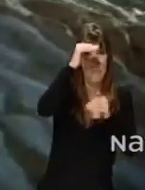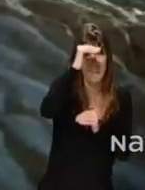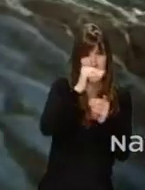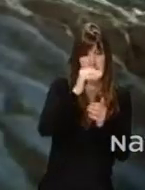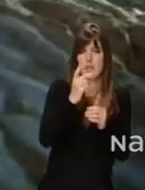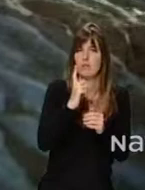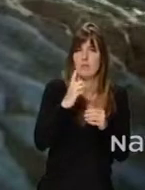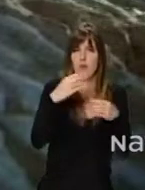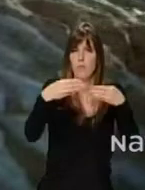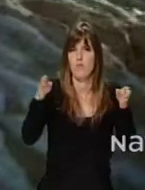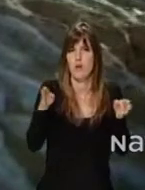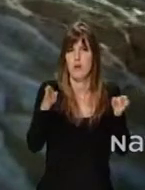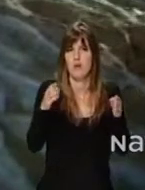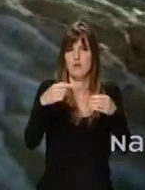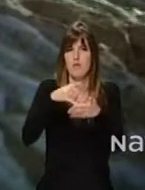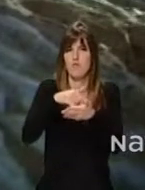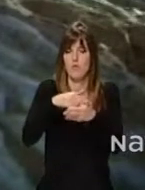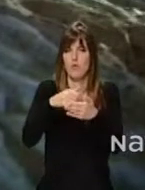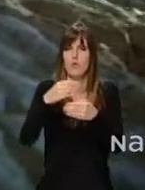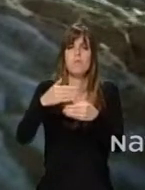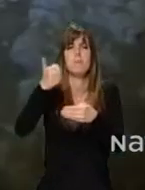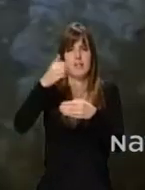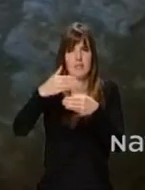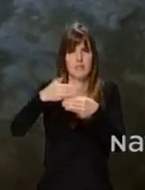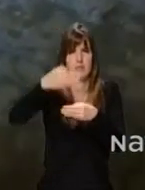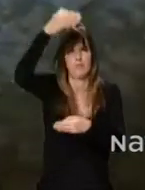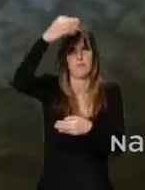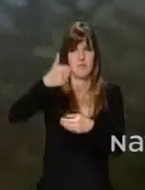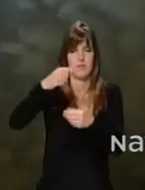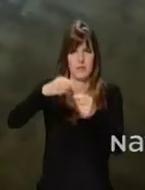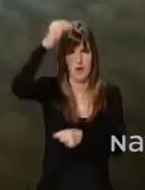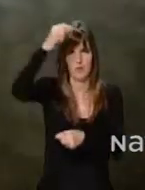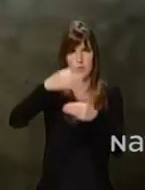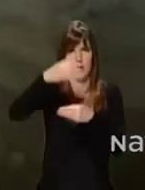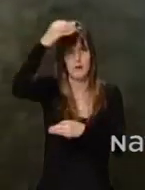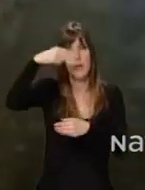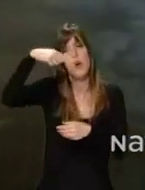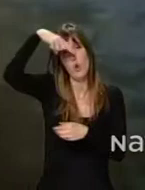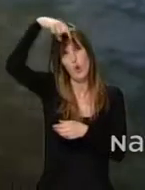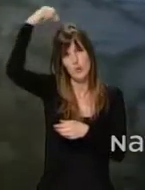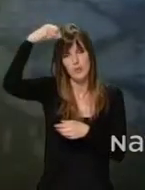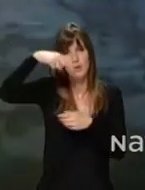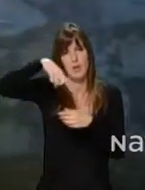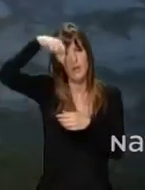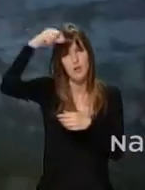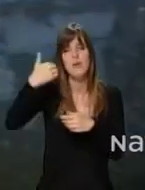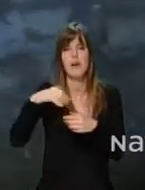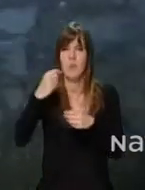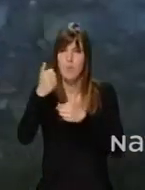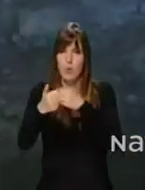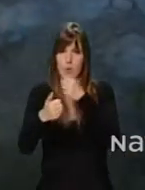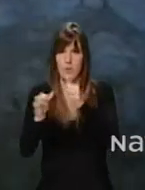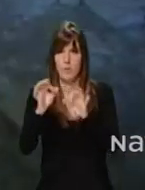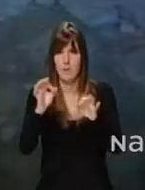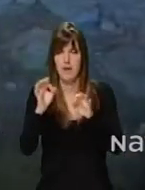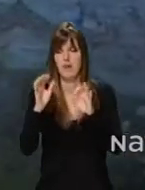más pequeña, pero todo eso, con los avances técnicos que hubo en el siglo XIV, ya se podía la iglesia elevar mucho más. Pusieron los matacanes